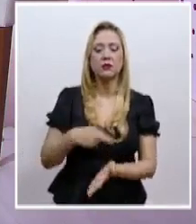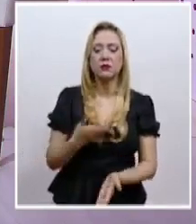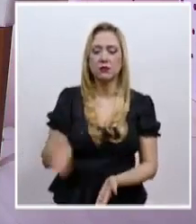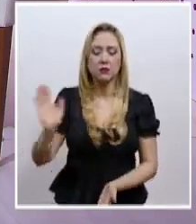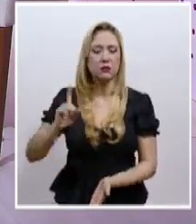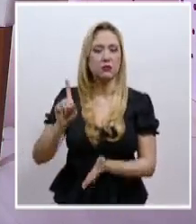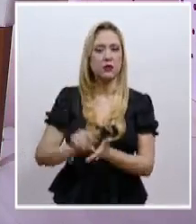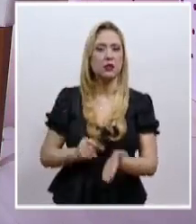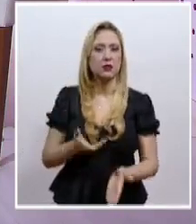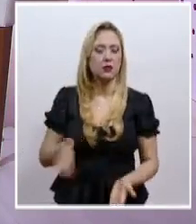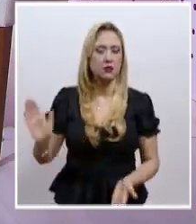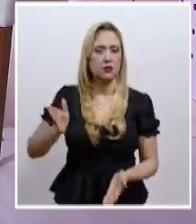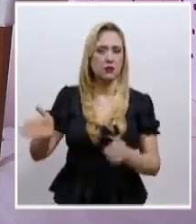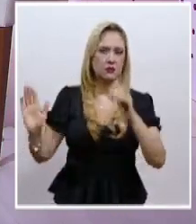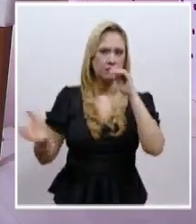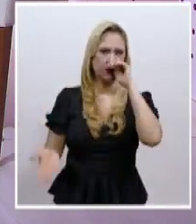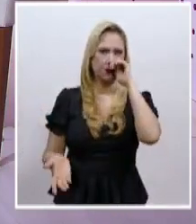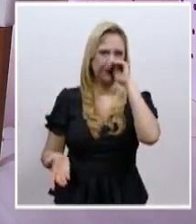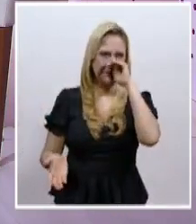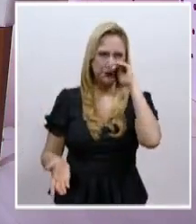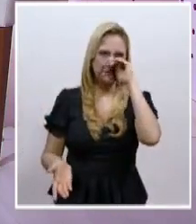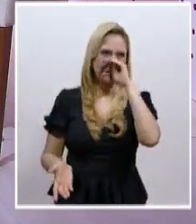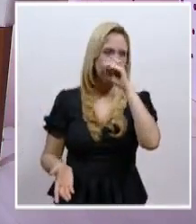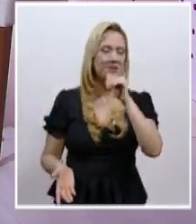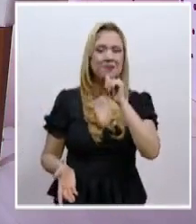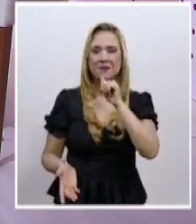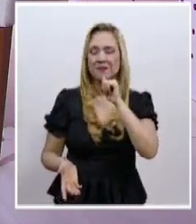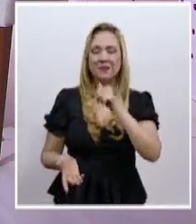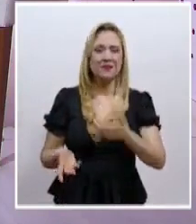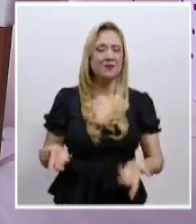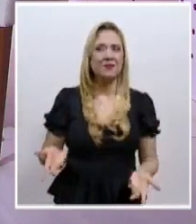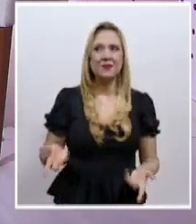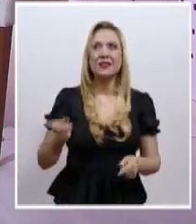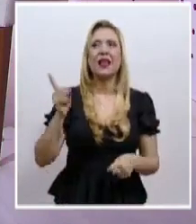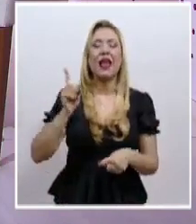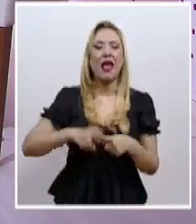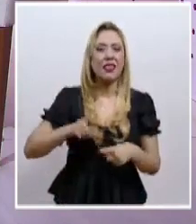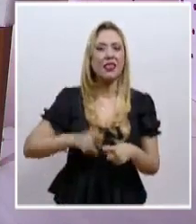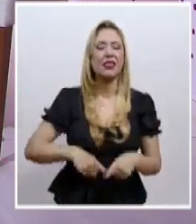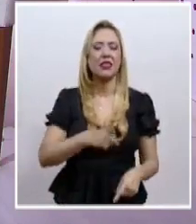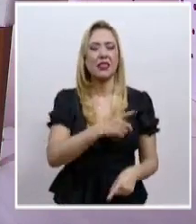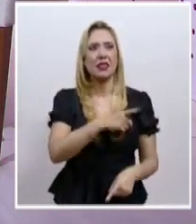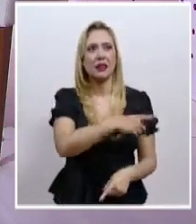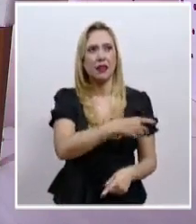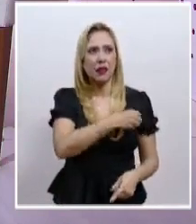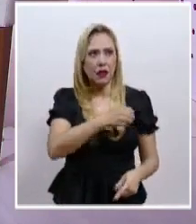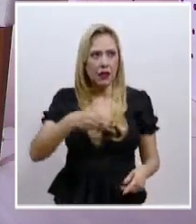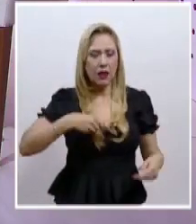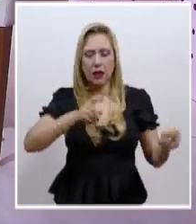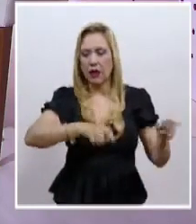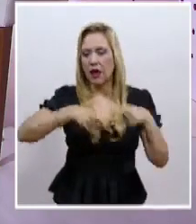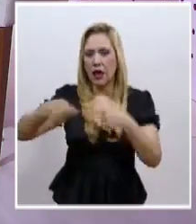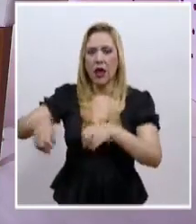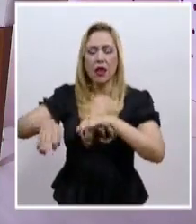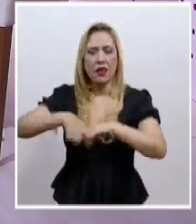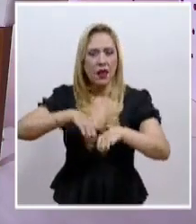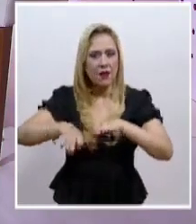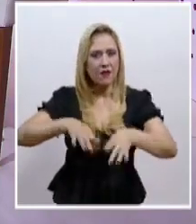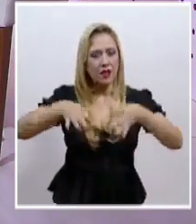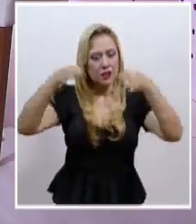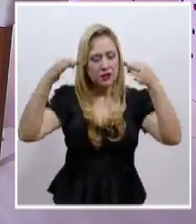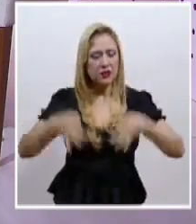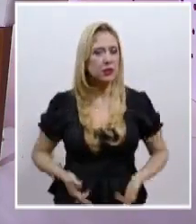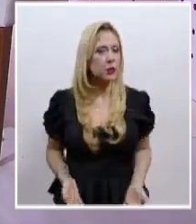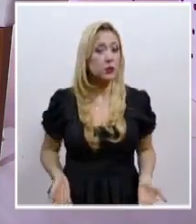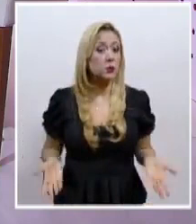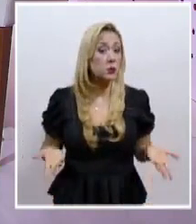pero no han acabado de asumir quien debe otorgar esa oferta de trabajo, los costos de la formalidad.